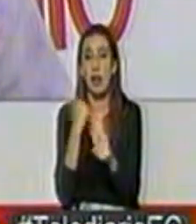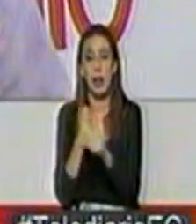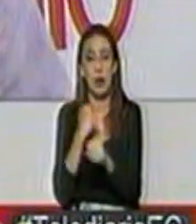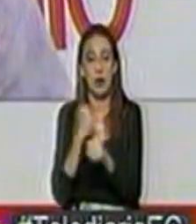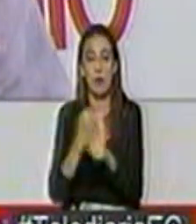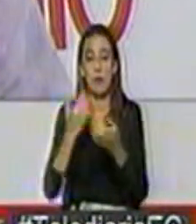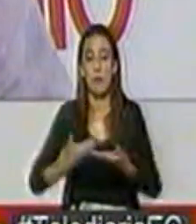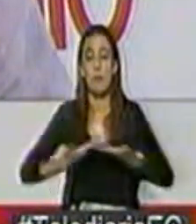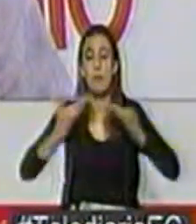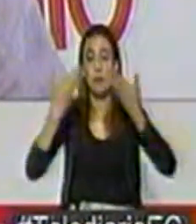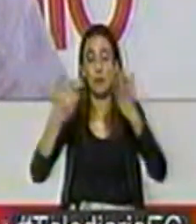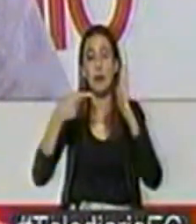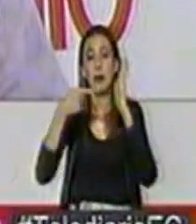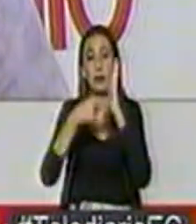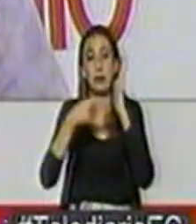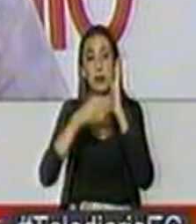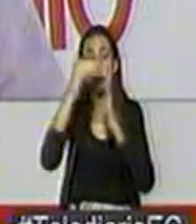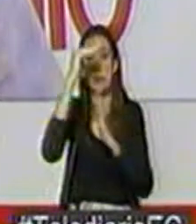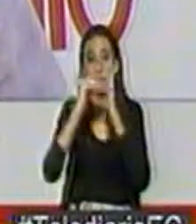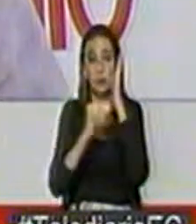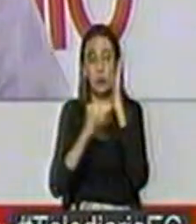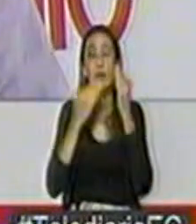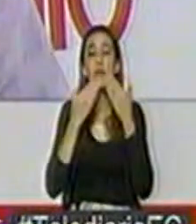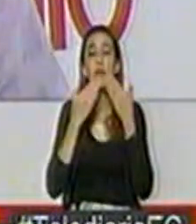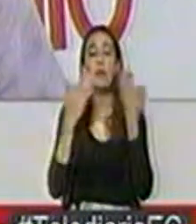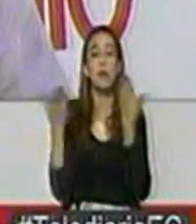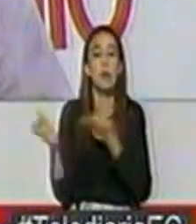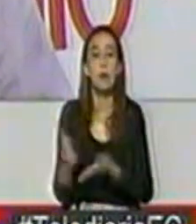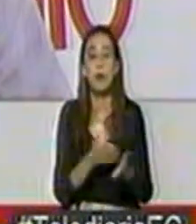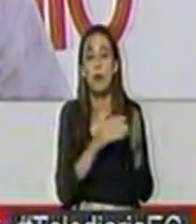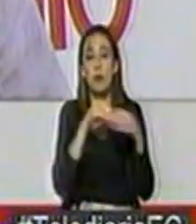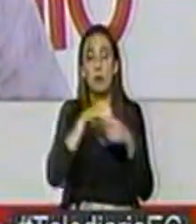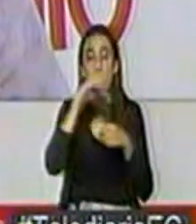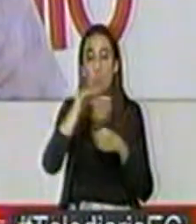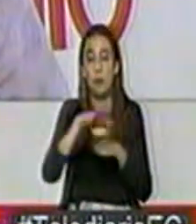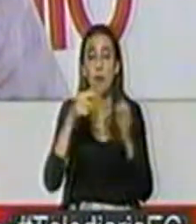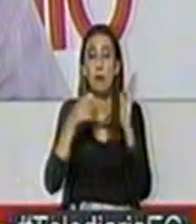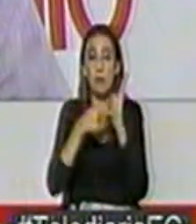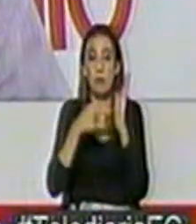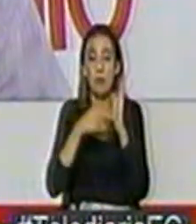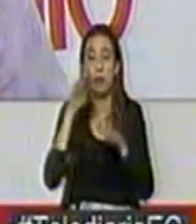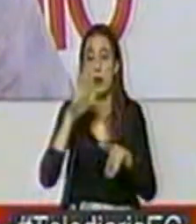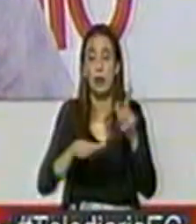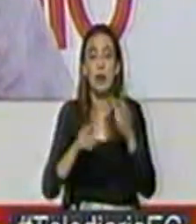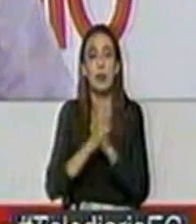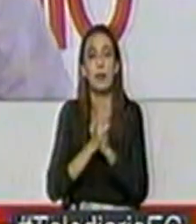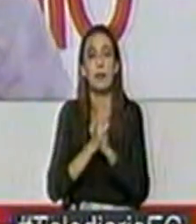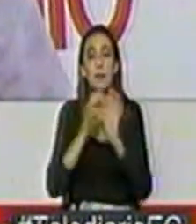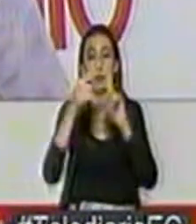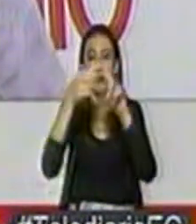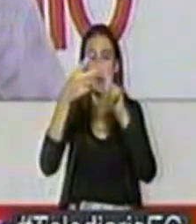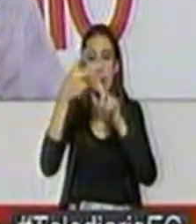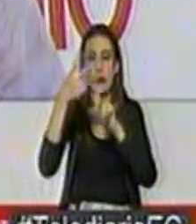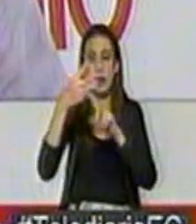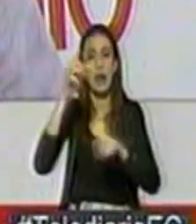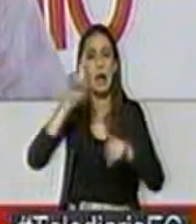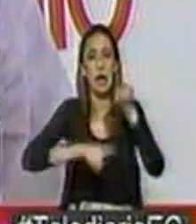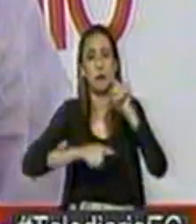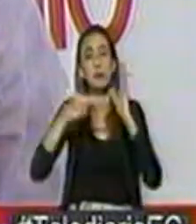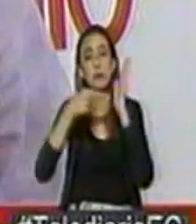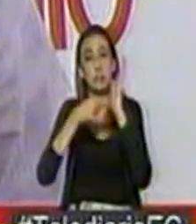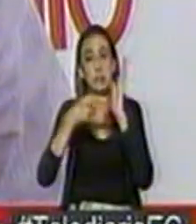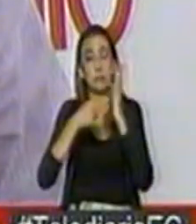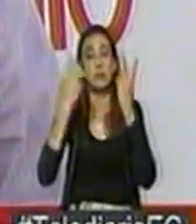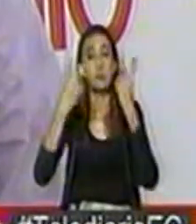temas tributarios, tenemos que reducir la carga tributaria, impuesto de salida de divisas, anticipo el impuesto a la renta, impuestos a la importación de maquinaria,